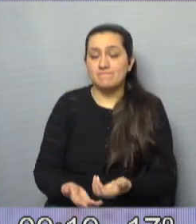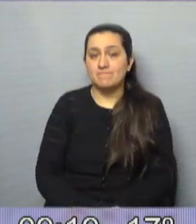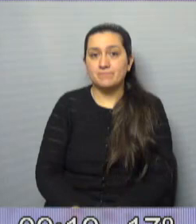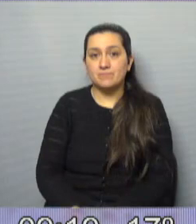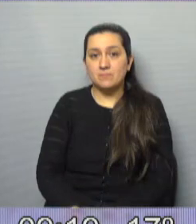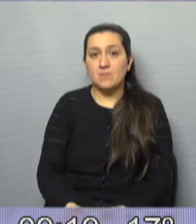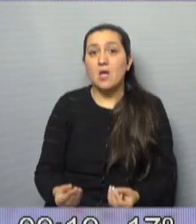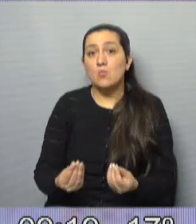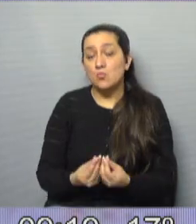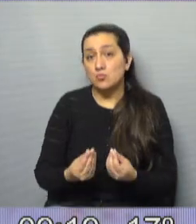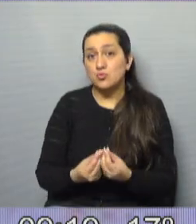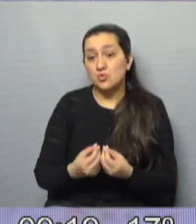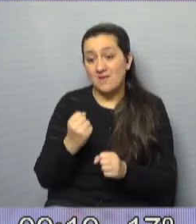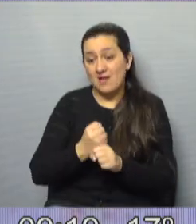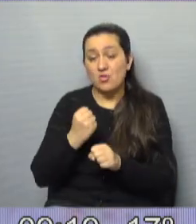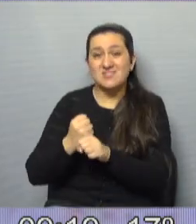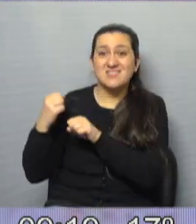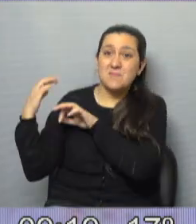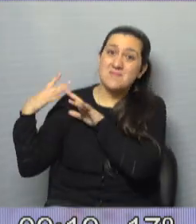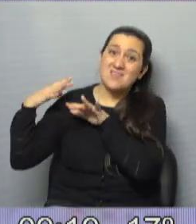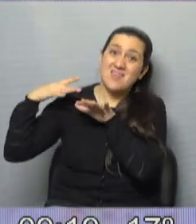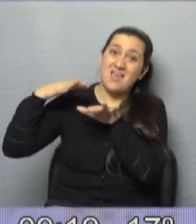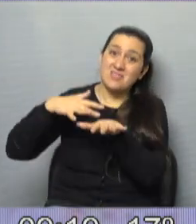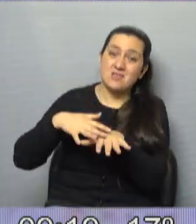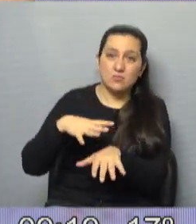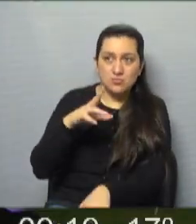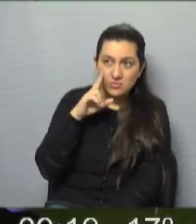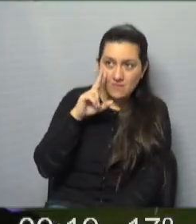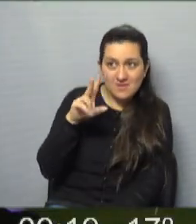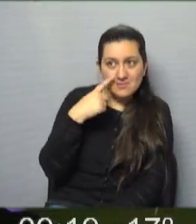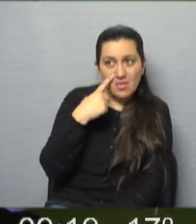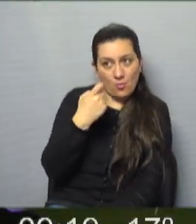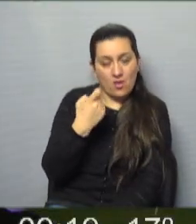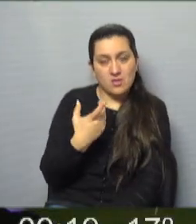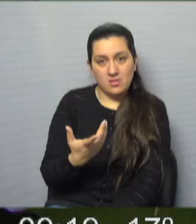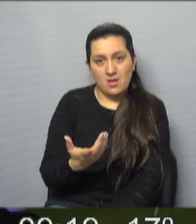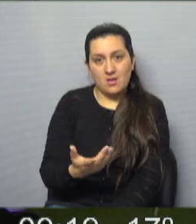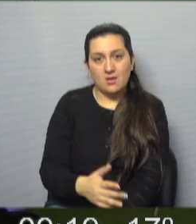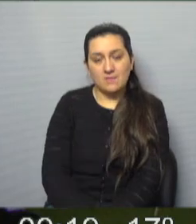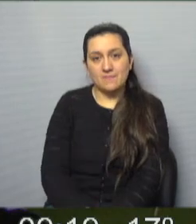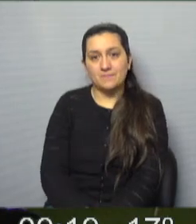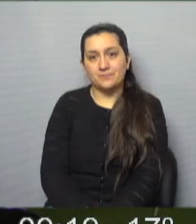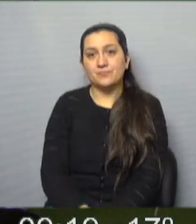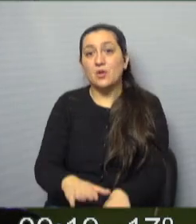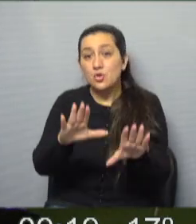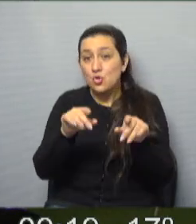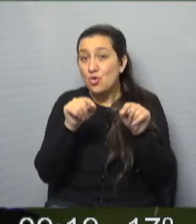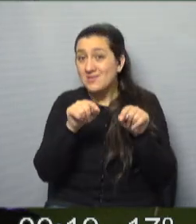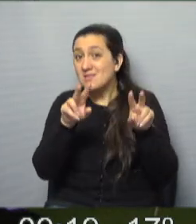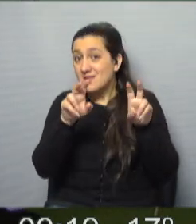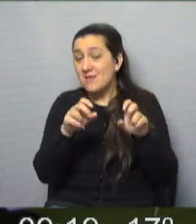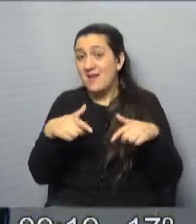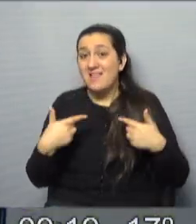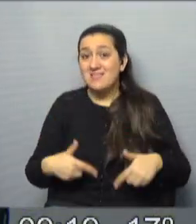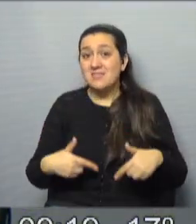muchos trabajadores inmigrantes que uno los ve. Es un capítulo, sí, sí, ¿no? Es un capítulo. Ahora, todo eso, la